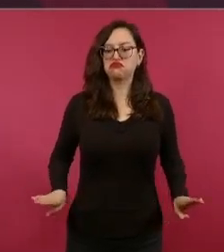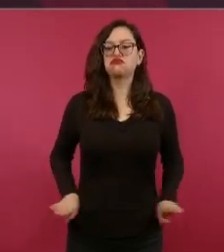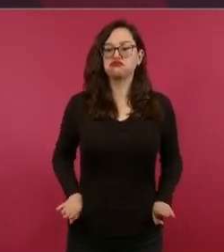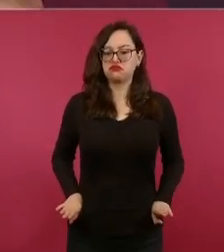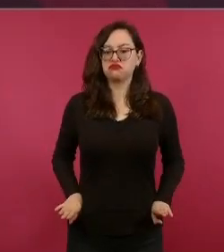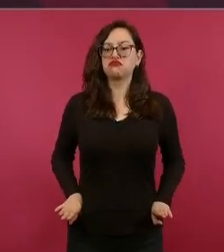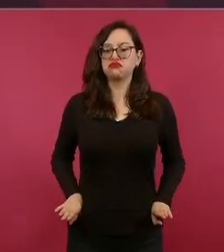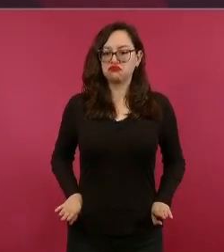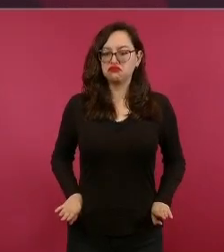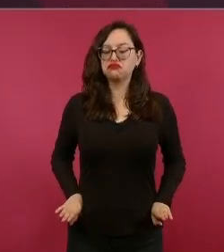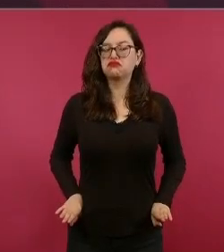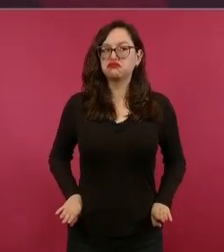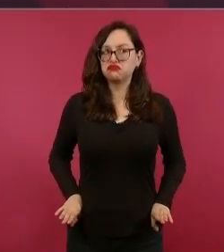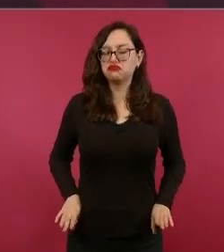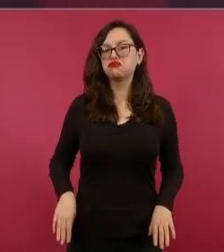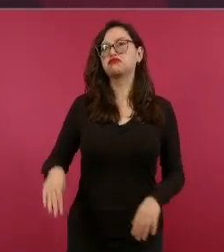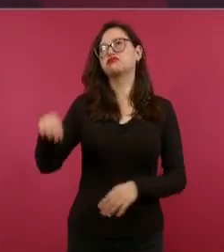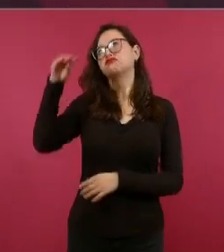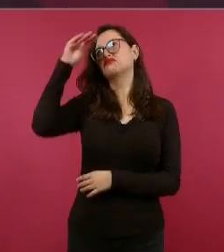piensen